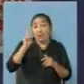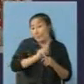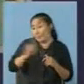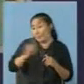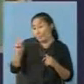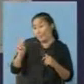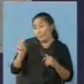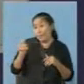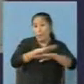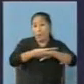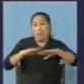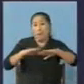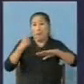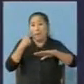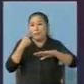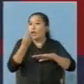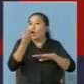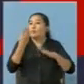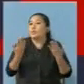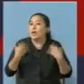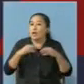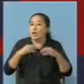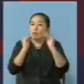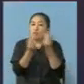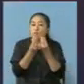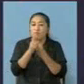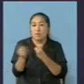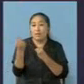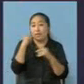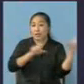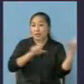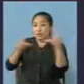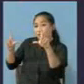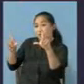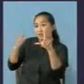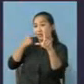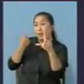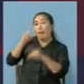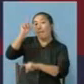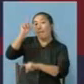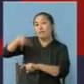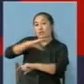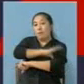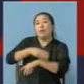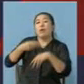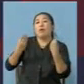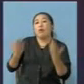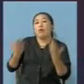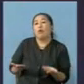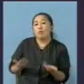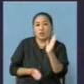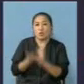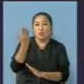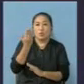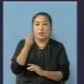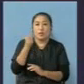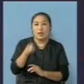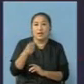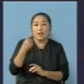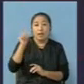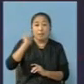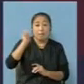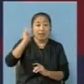incrementaron el pasado mes de marzo un 4,5% y un 5% respectivamente, según